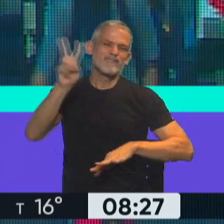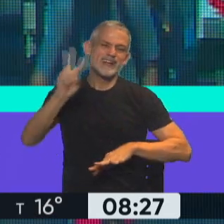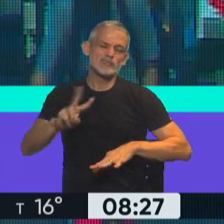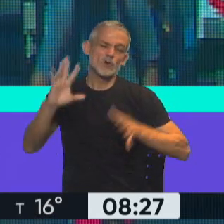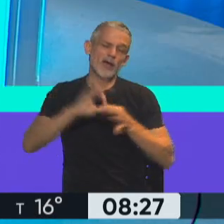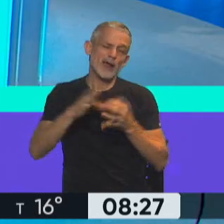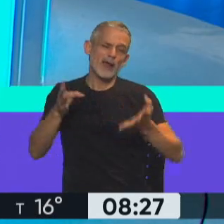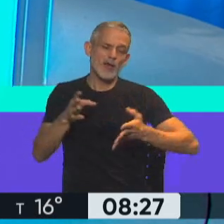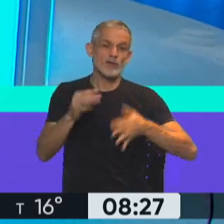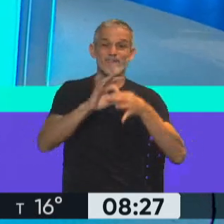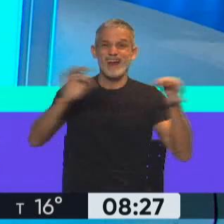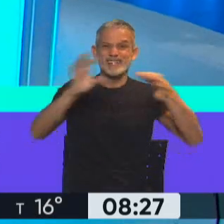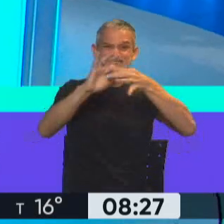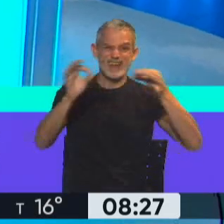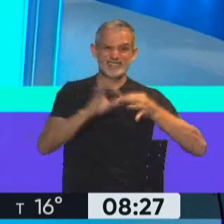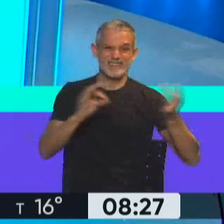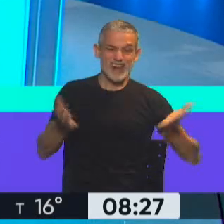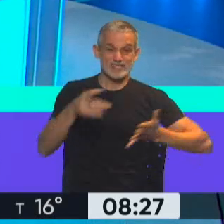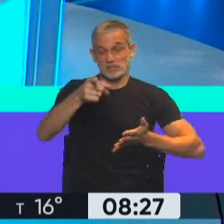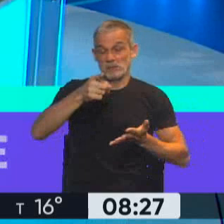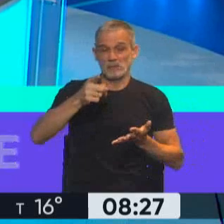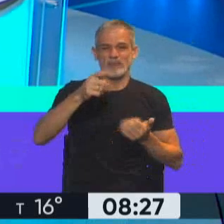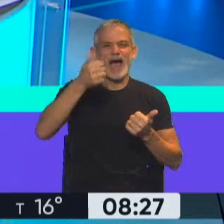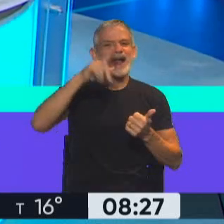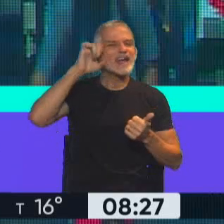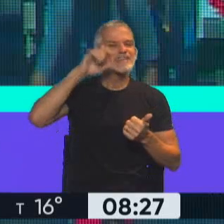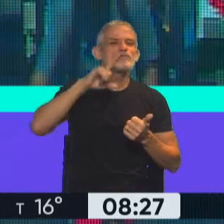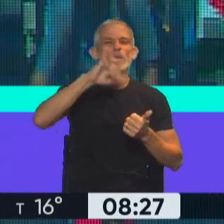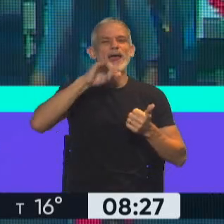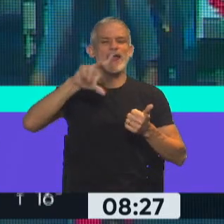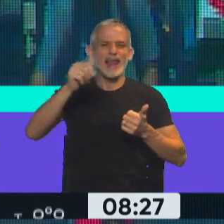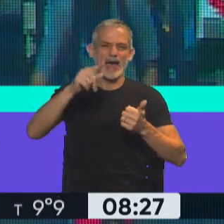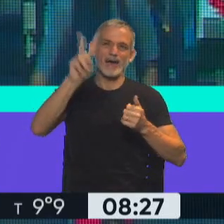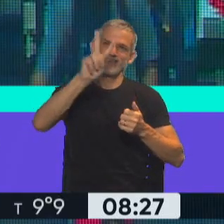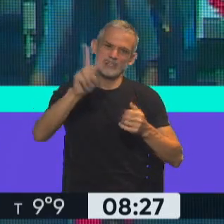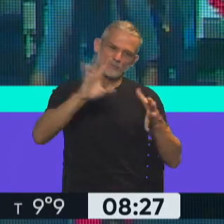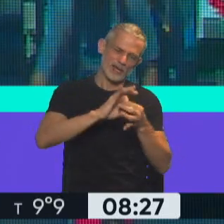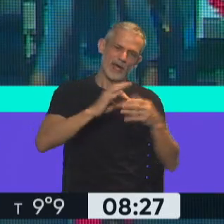Argenzuelas. Eslogan, que de hecho Argenzuela, bueno, hoy el Juntos por el Cambio con este esquema va a tener mayoría de los 2 tercios en la legislatura.